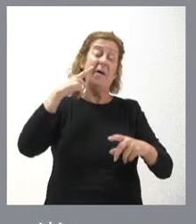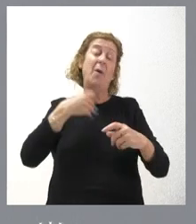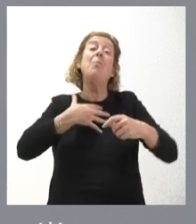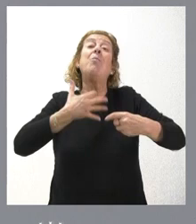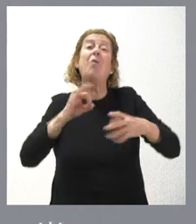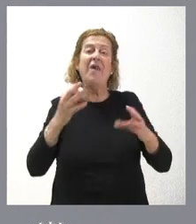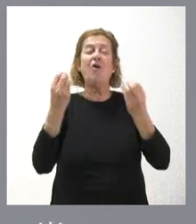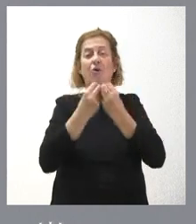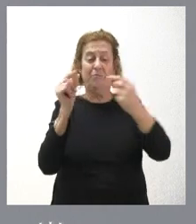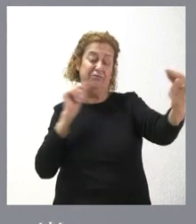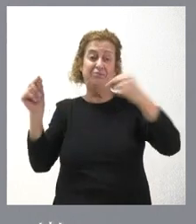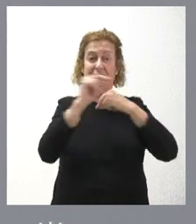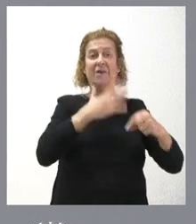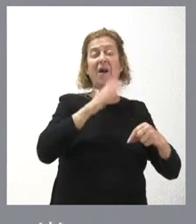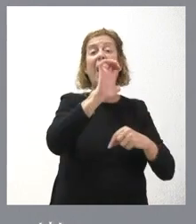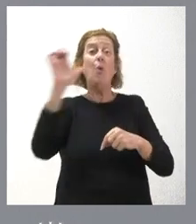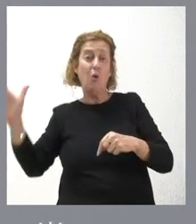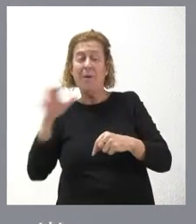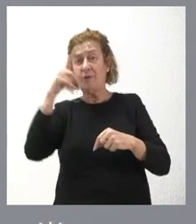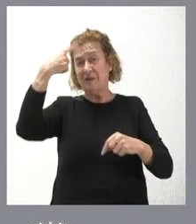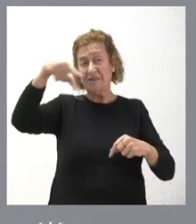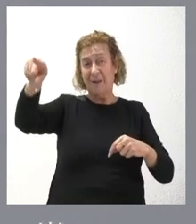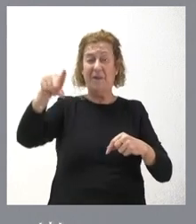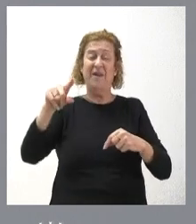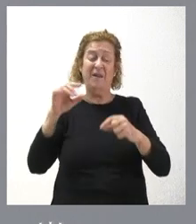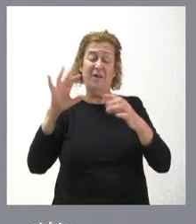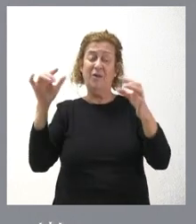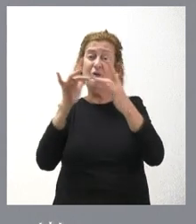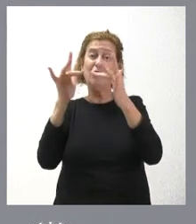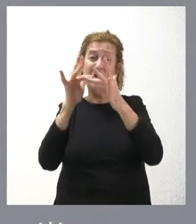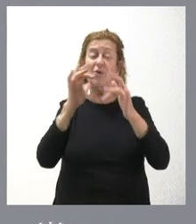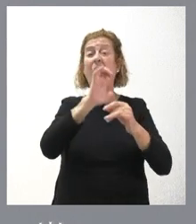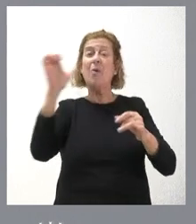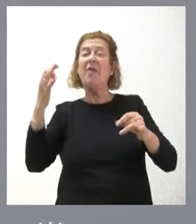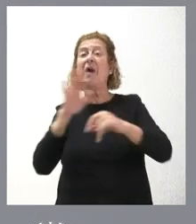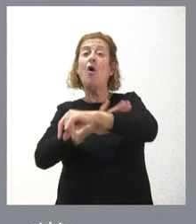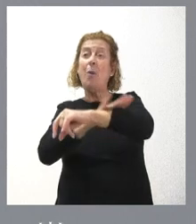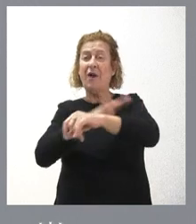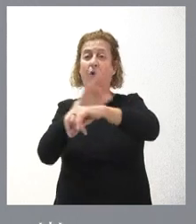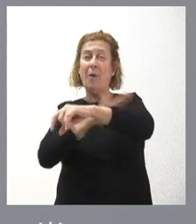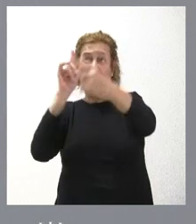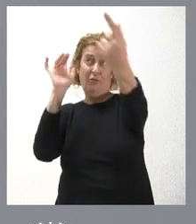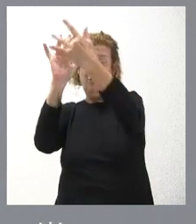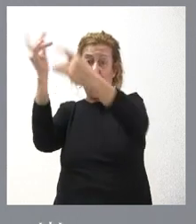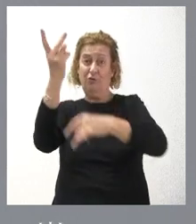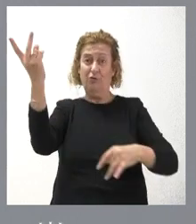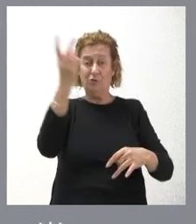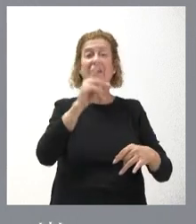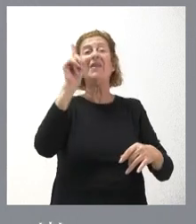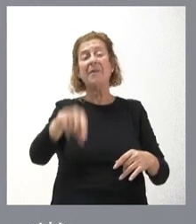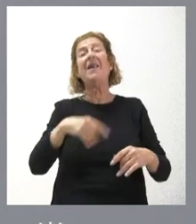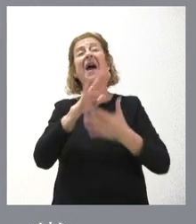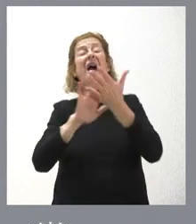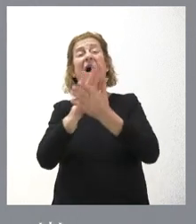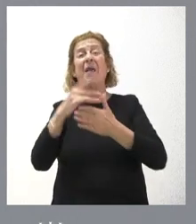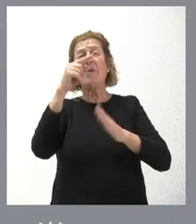la Unión Europea porque saben ustedes que la relación con la Unión Europea es de gobierno a gobierno en segundo lugar hablaba usted de una normativa muy